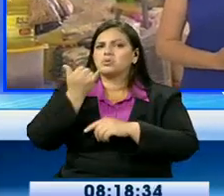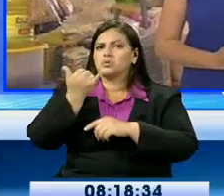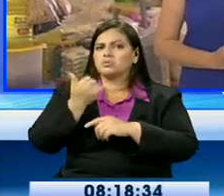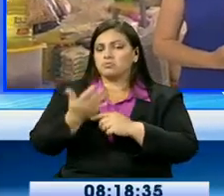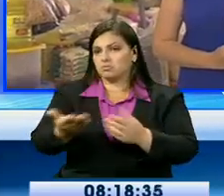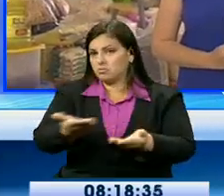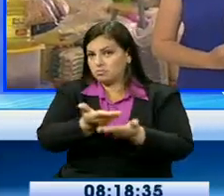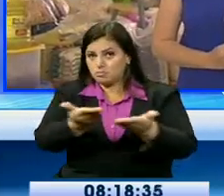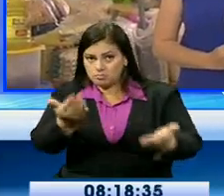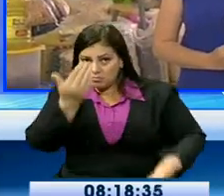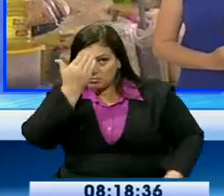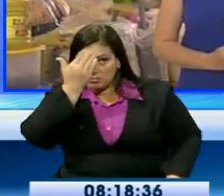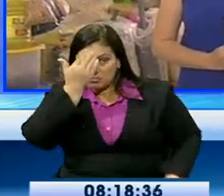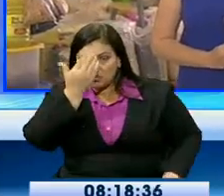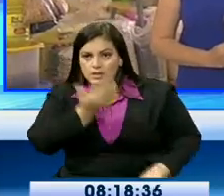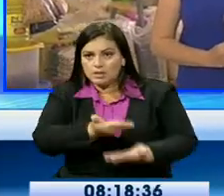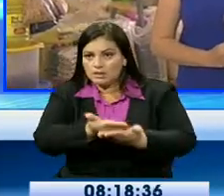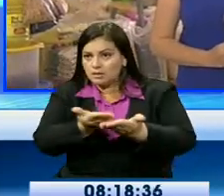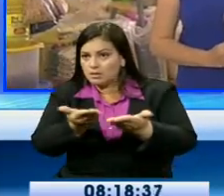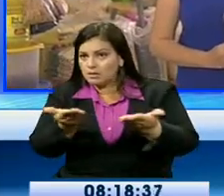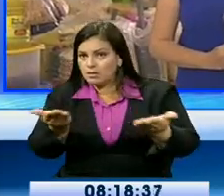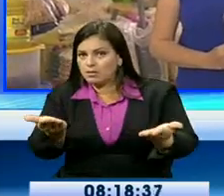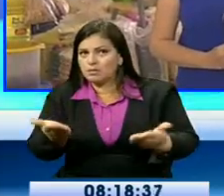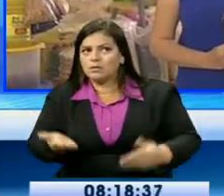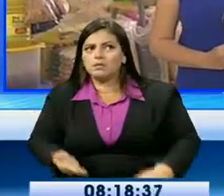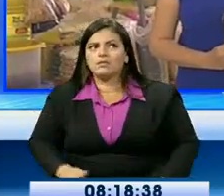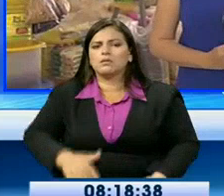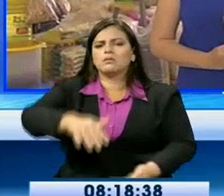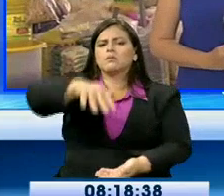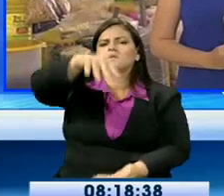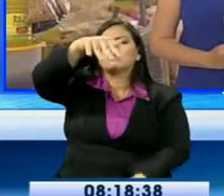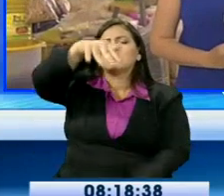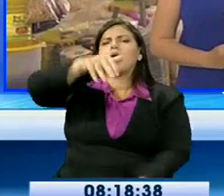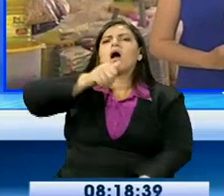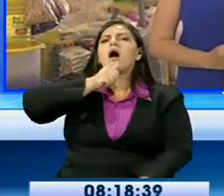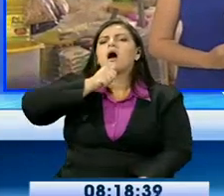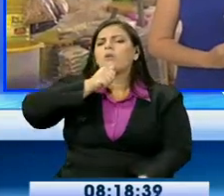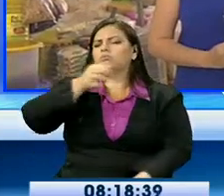usted qué calidad de agua embotellada está consumiendo?